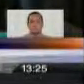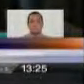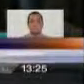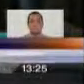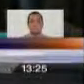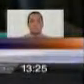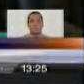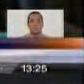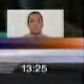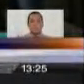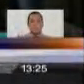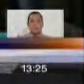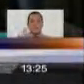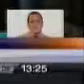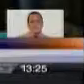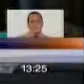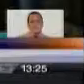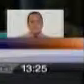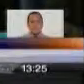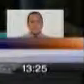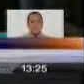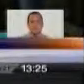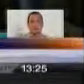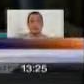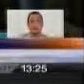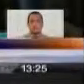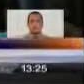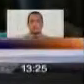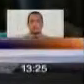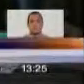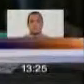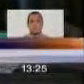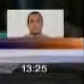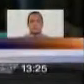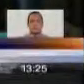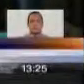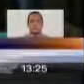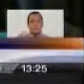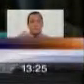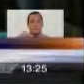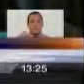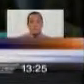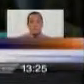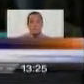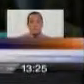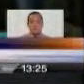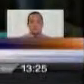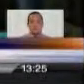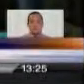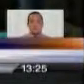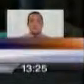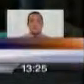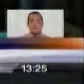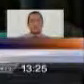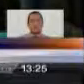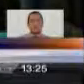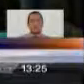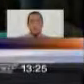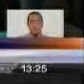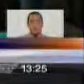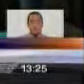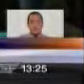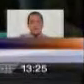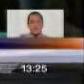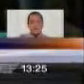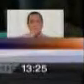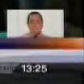No quiero hacer críticas públicas porque ese no es el propósito, pero en todo momento, desde que asumí la